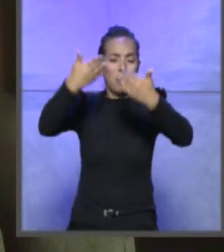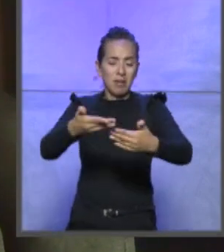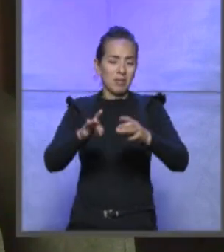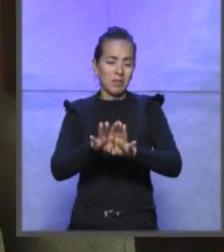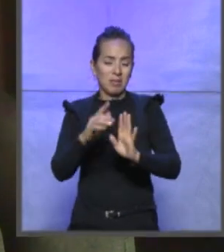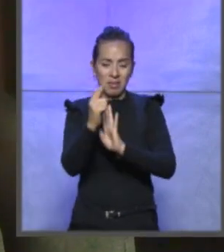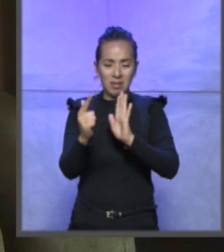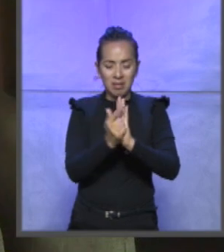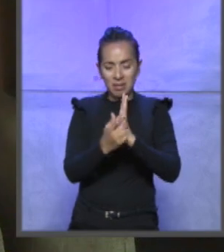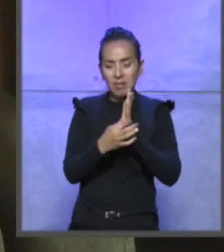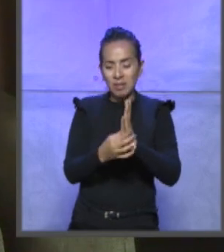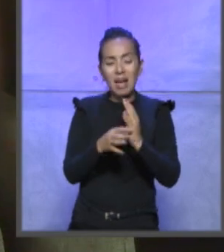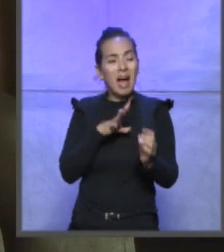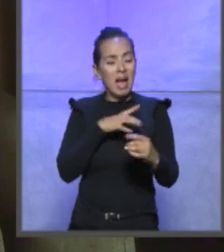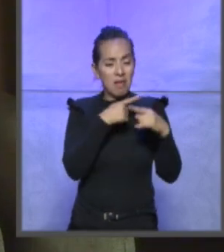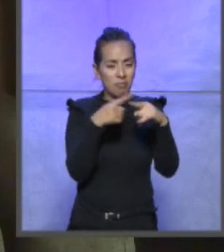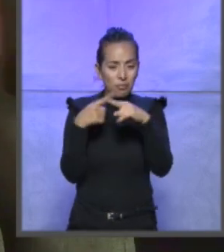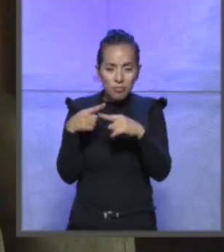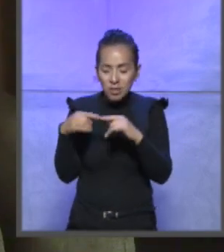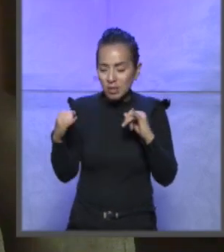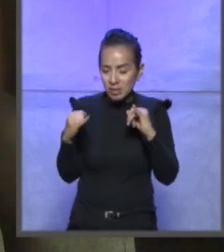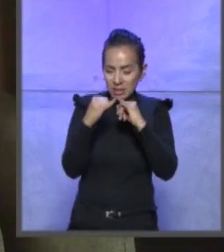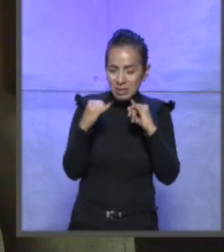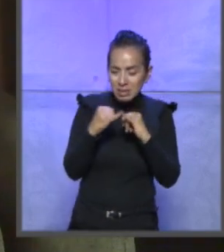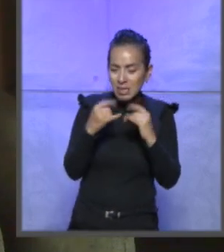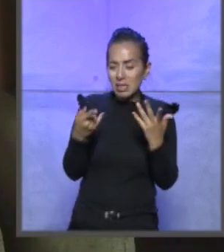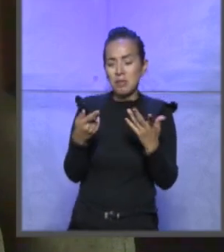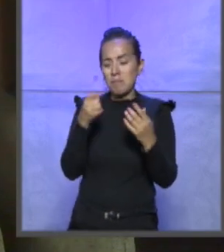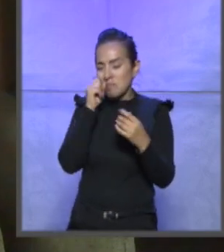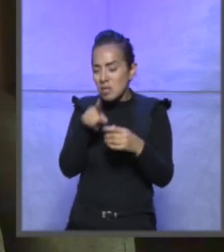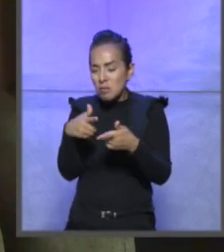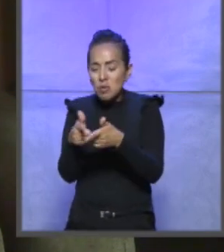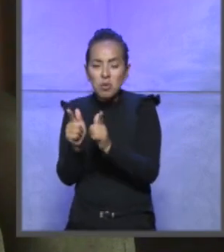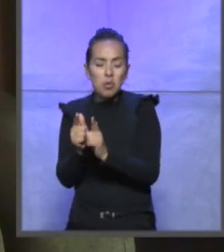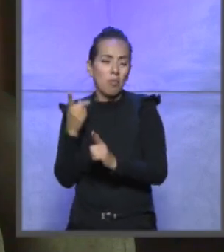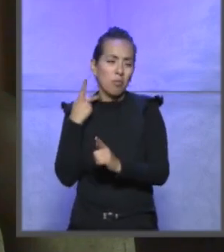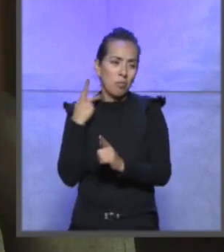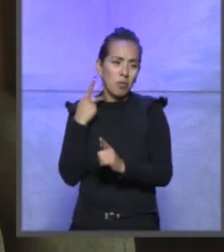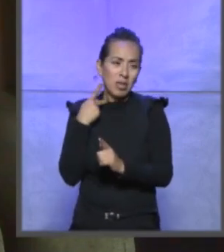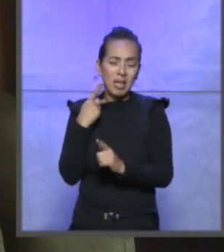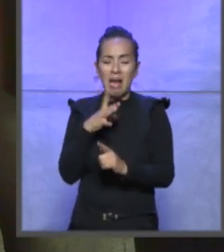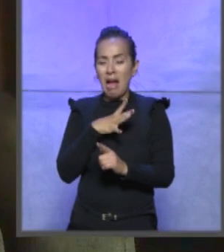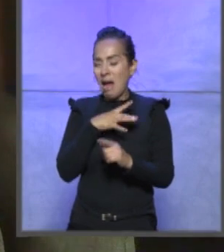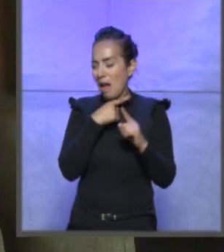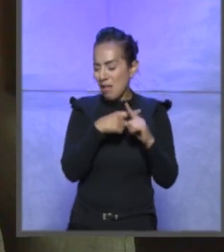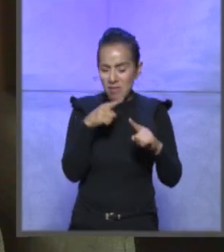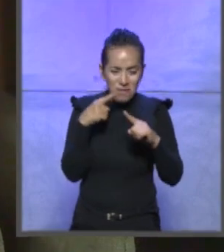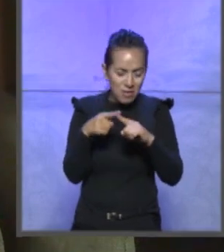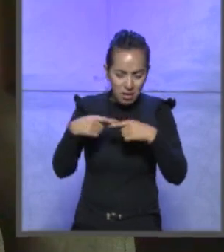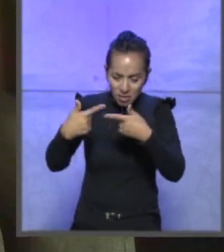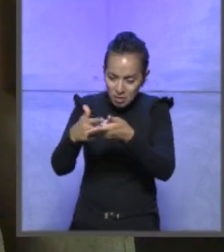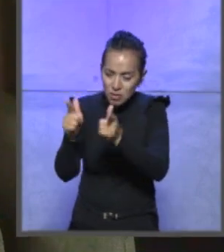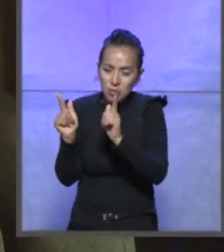legal. Existen diversas instituciones, están los partidos políticos, hay diversos